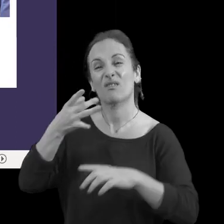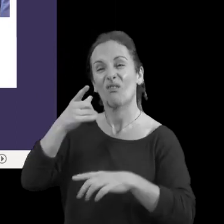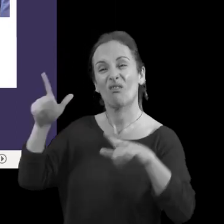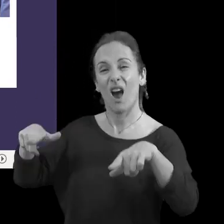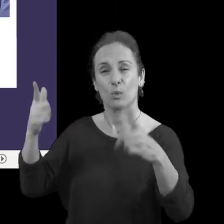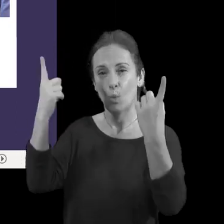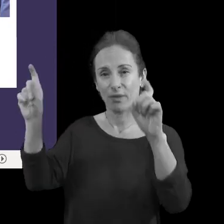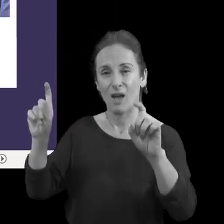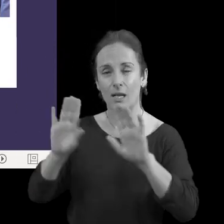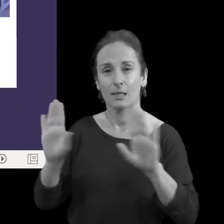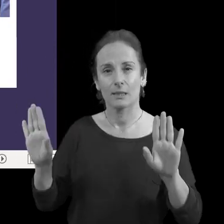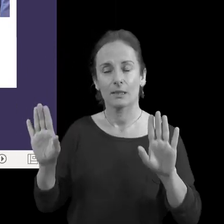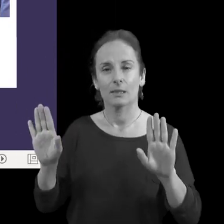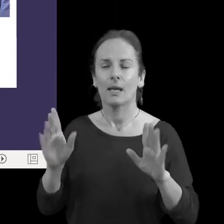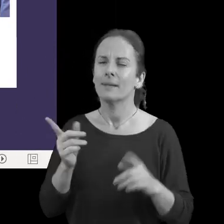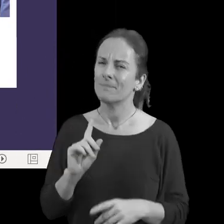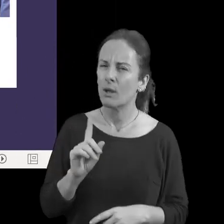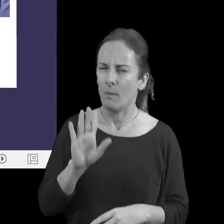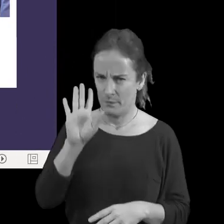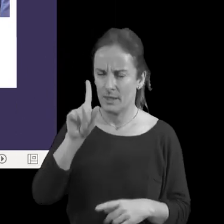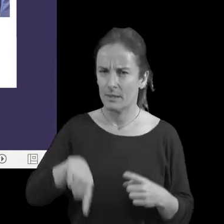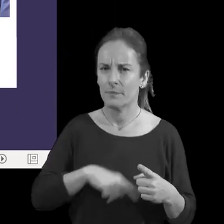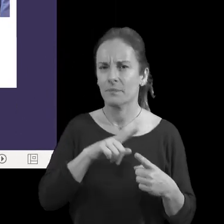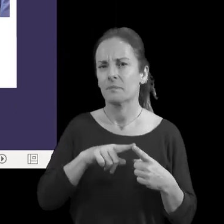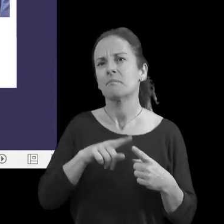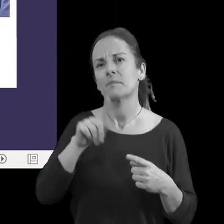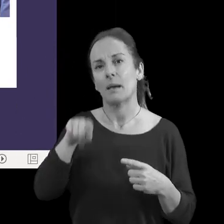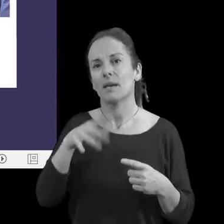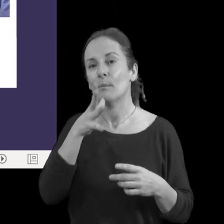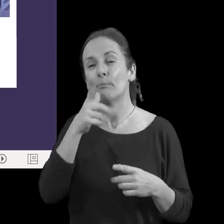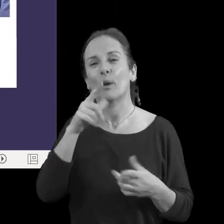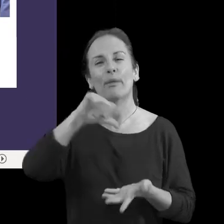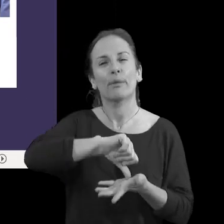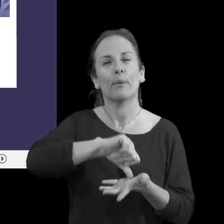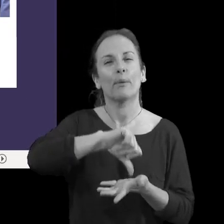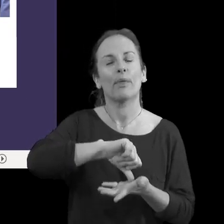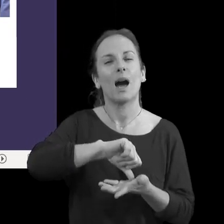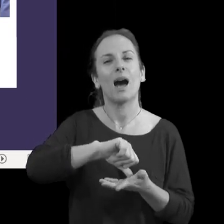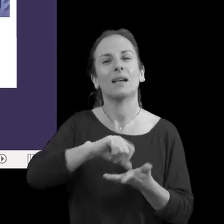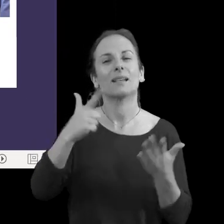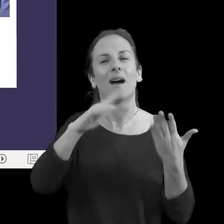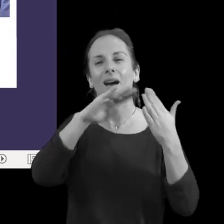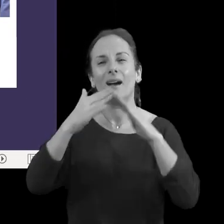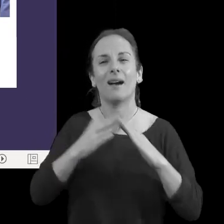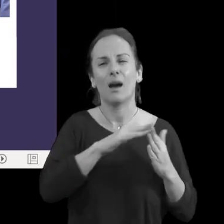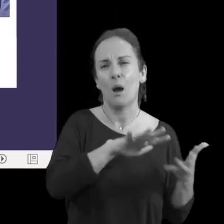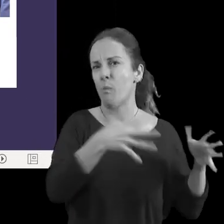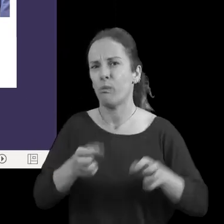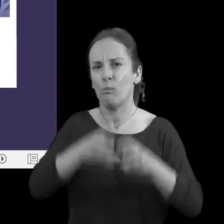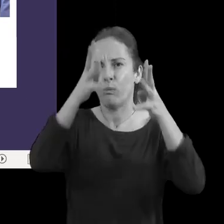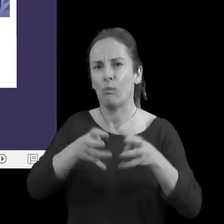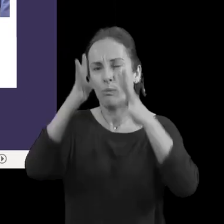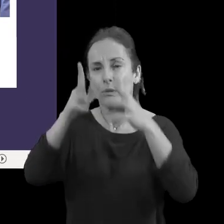que responde a diferentes factores y uno de ellos es la gentrificación de las ciudades, ¿no? Otro es que en términos generales tenemos